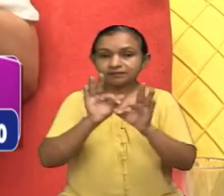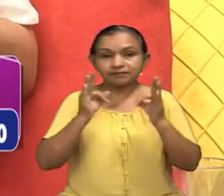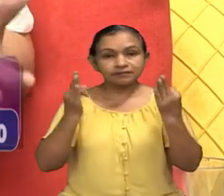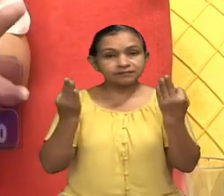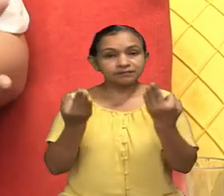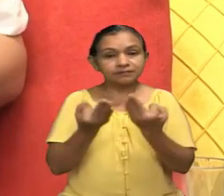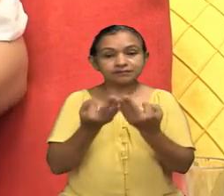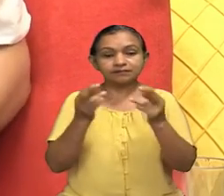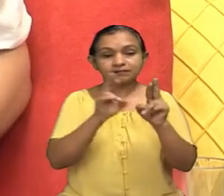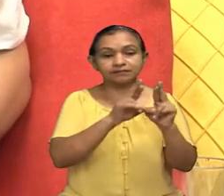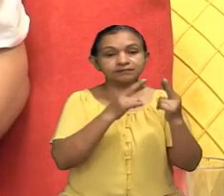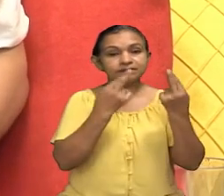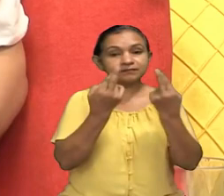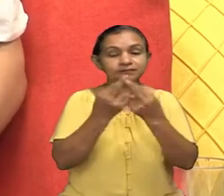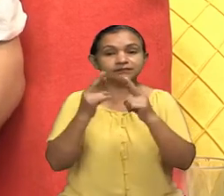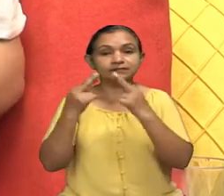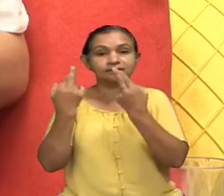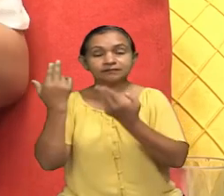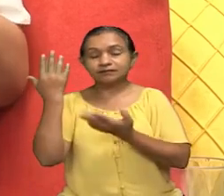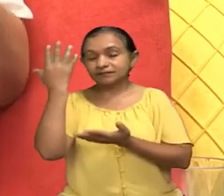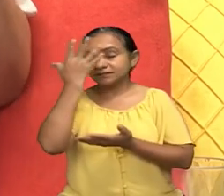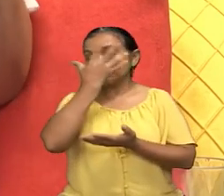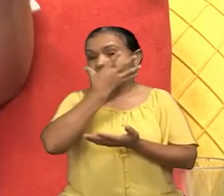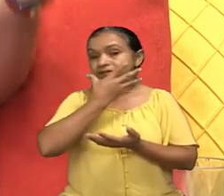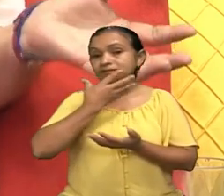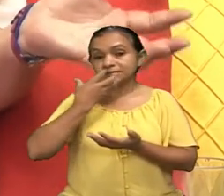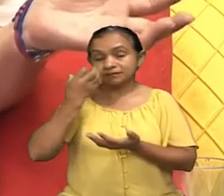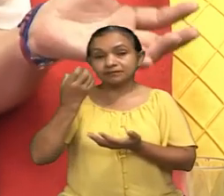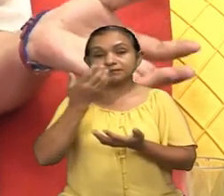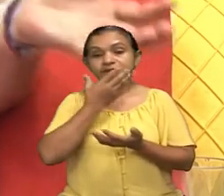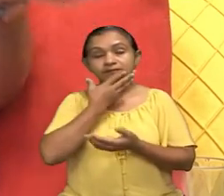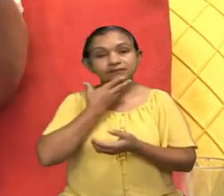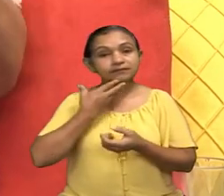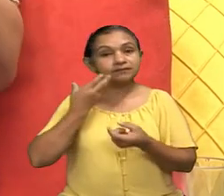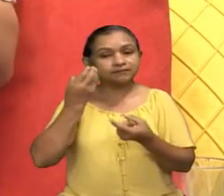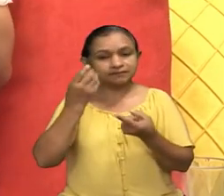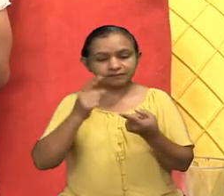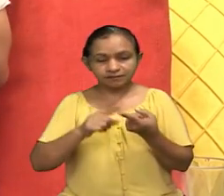estos encuentros fue muy lindo, porque estaban jóvenes,